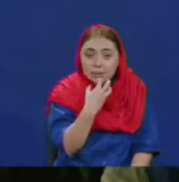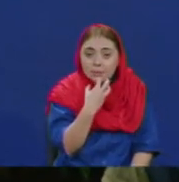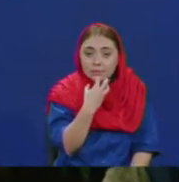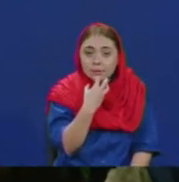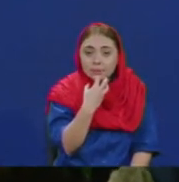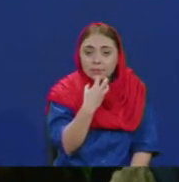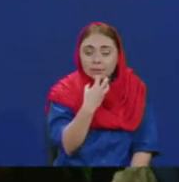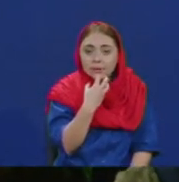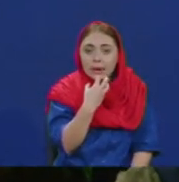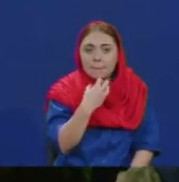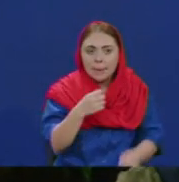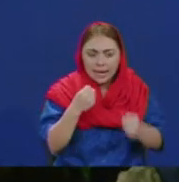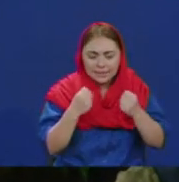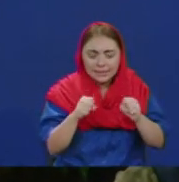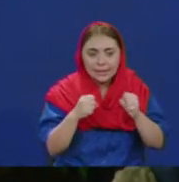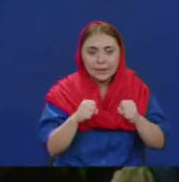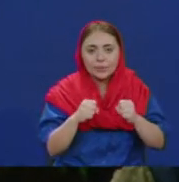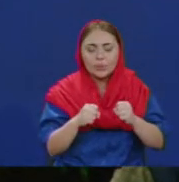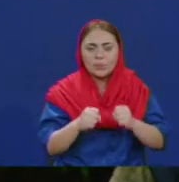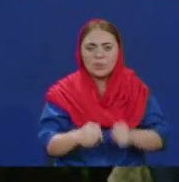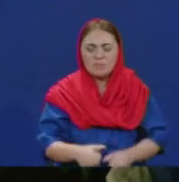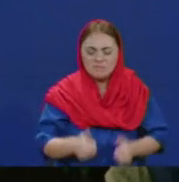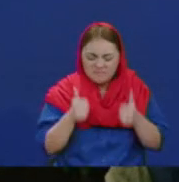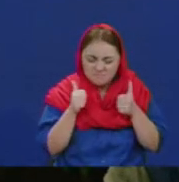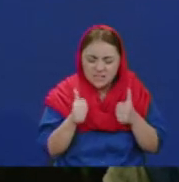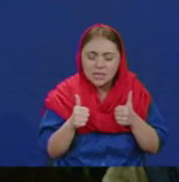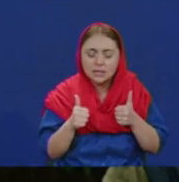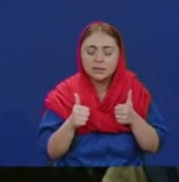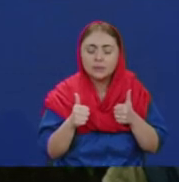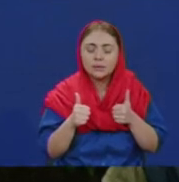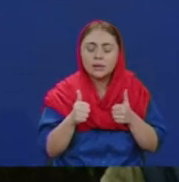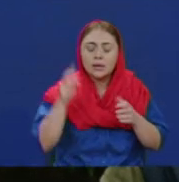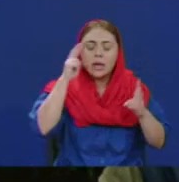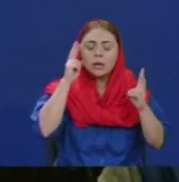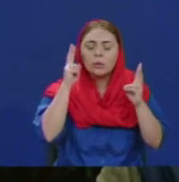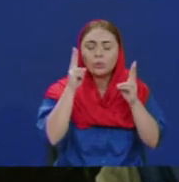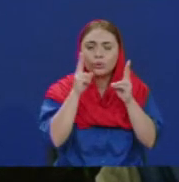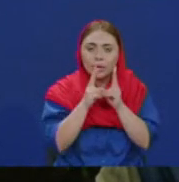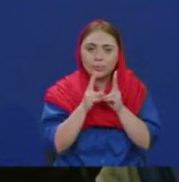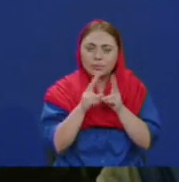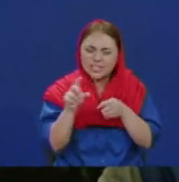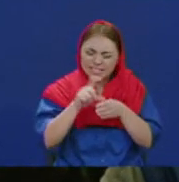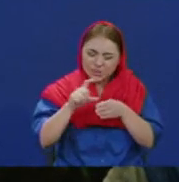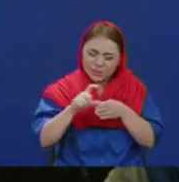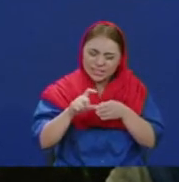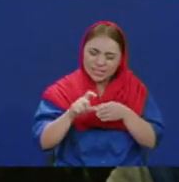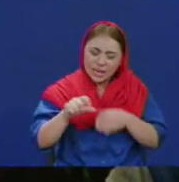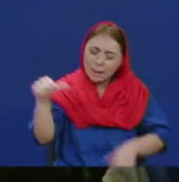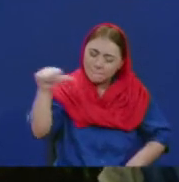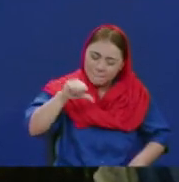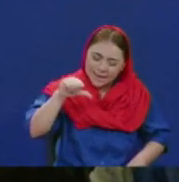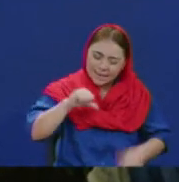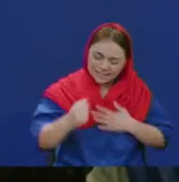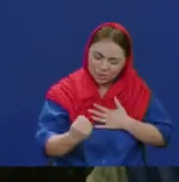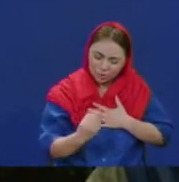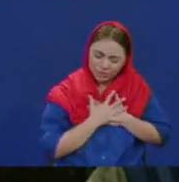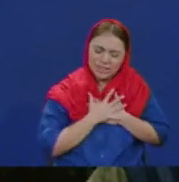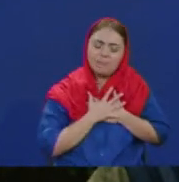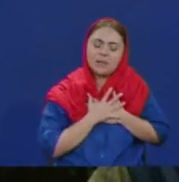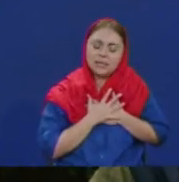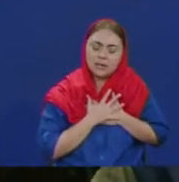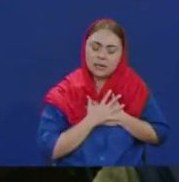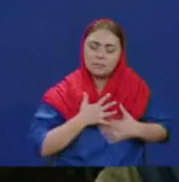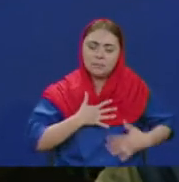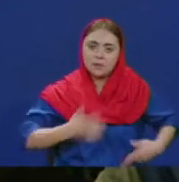para poderlo hacer con tranquilidad, podamos encontrar levadura que pueda estar contaminando y desecharla